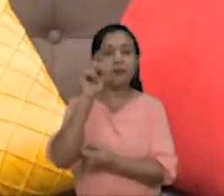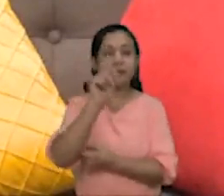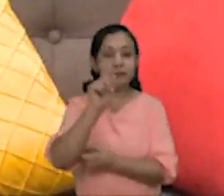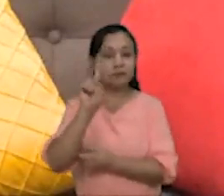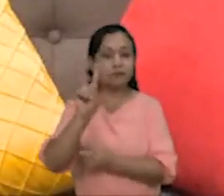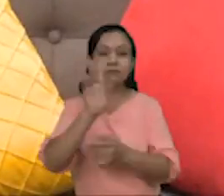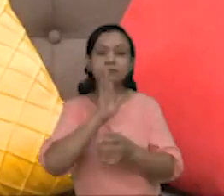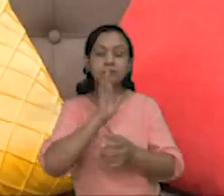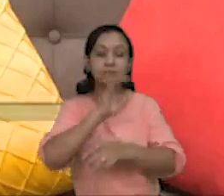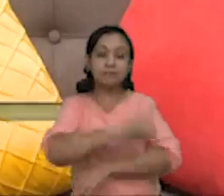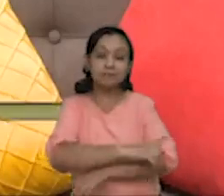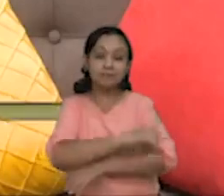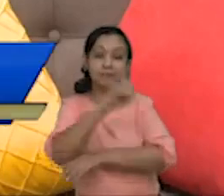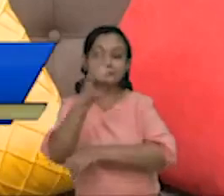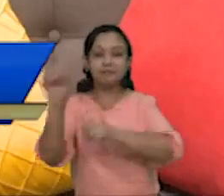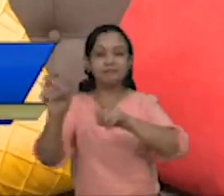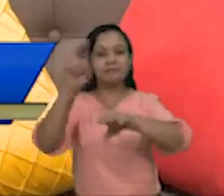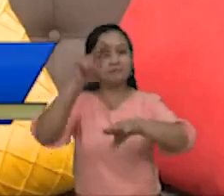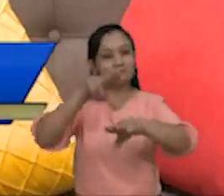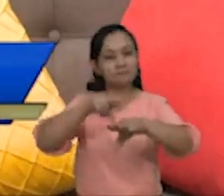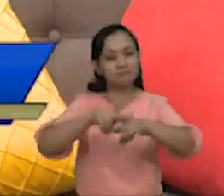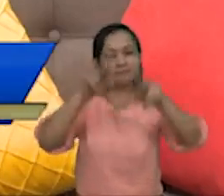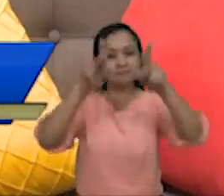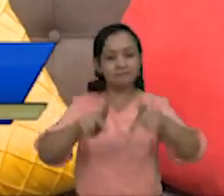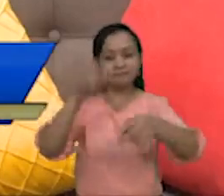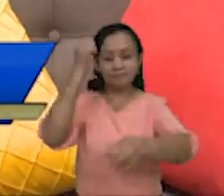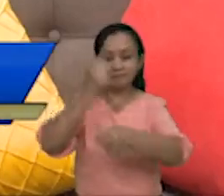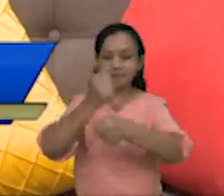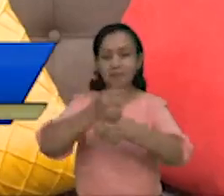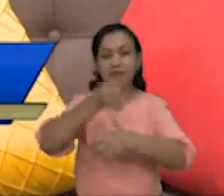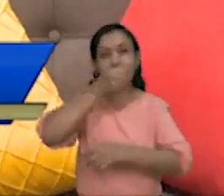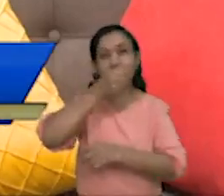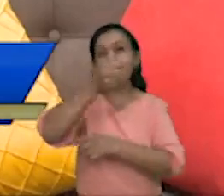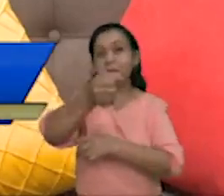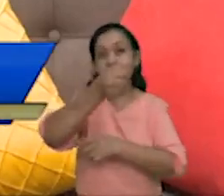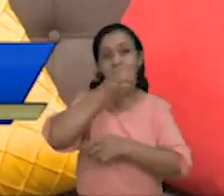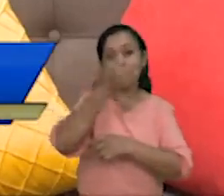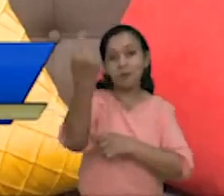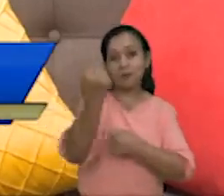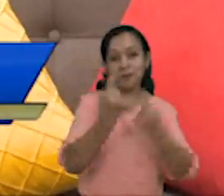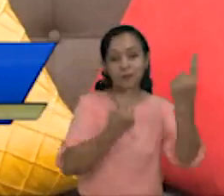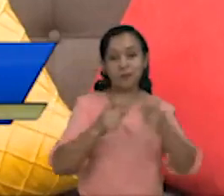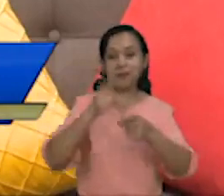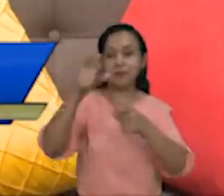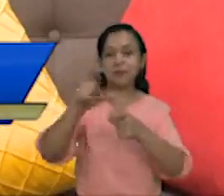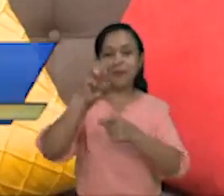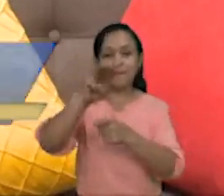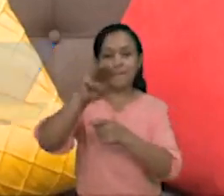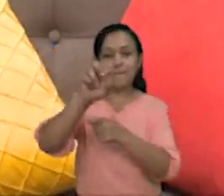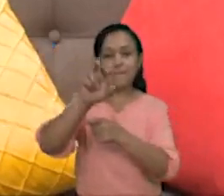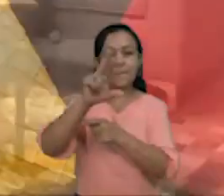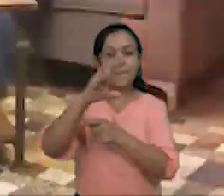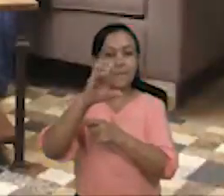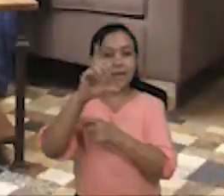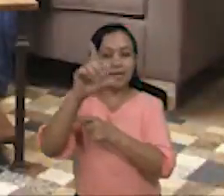conversando sobre el Día Nacional del Periodista y por eso en el set tenemos como invitados a Marcela Rivera. Ella es